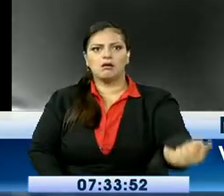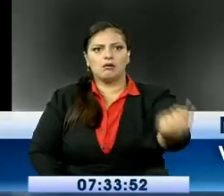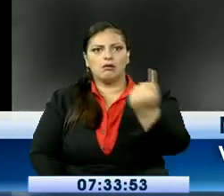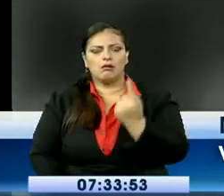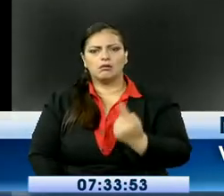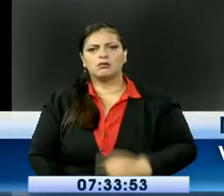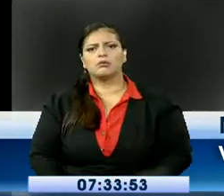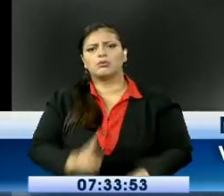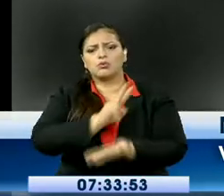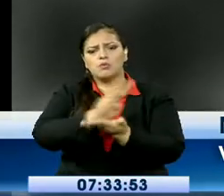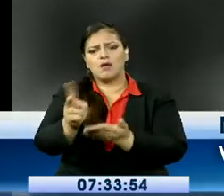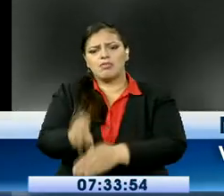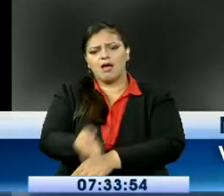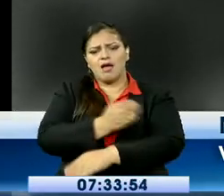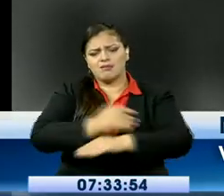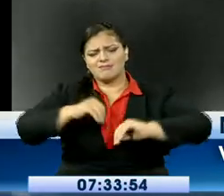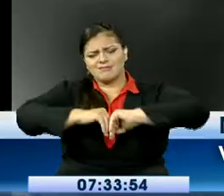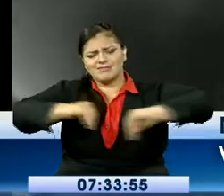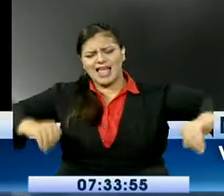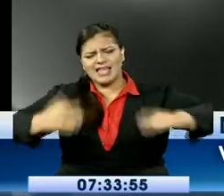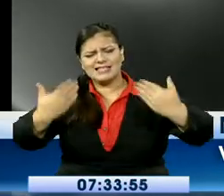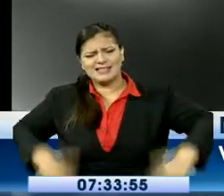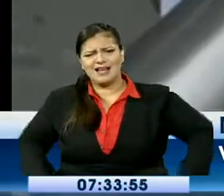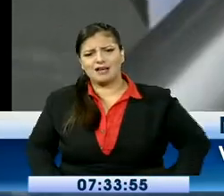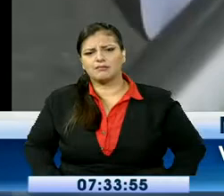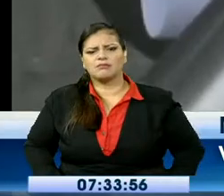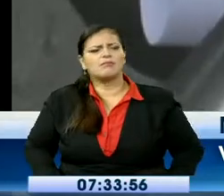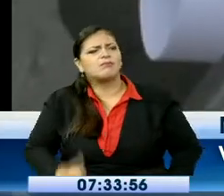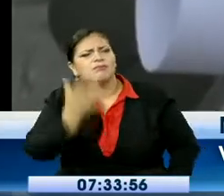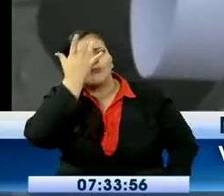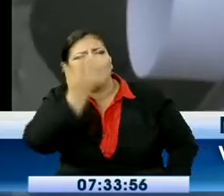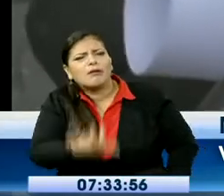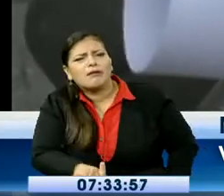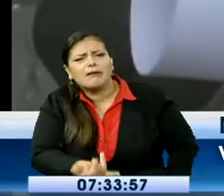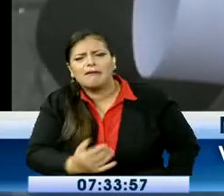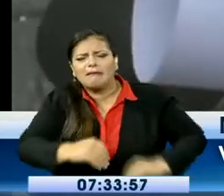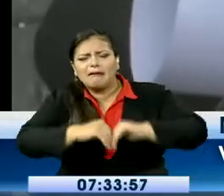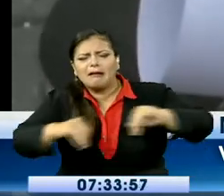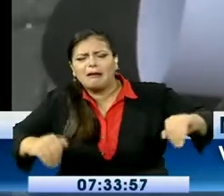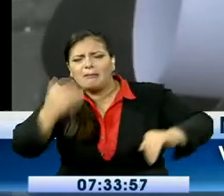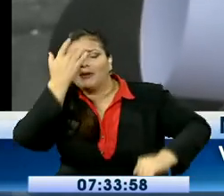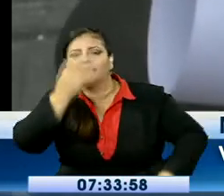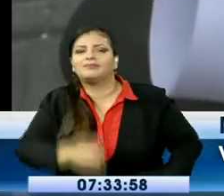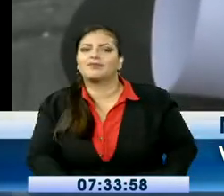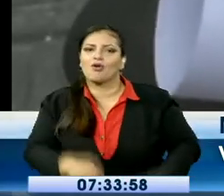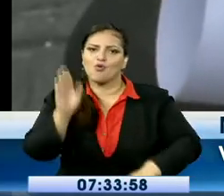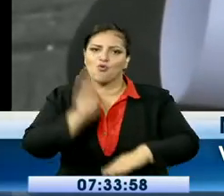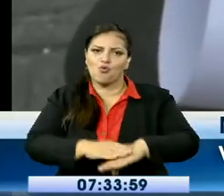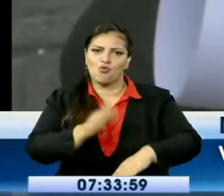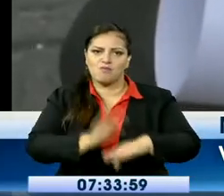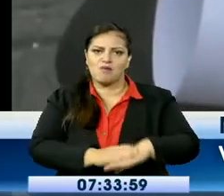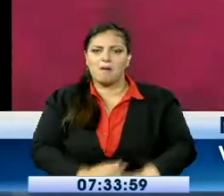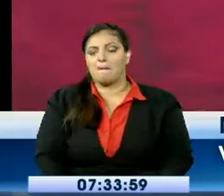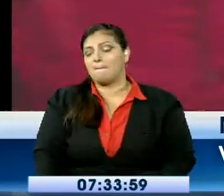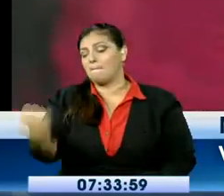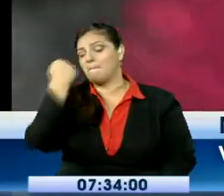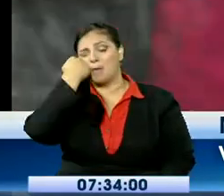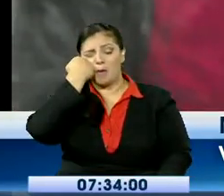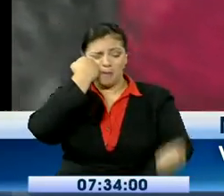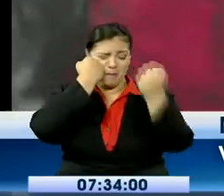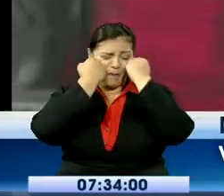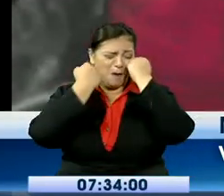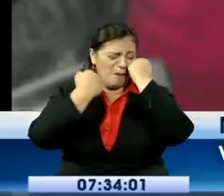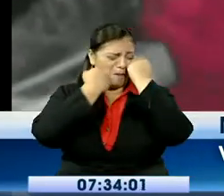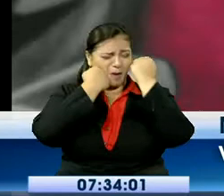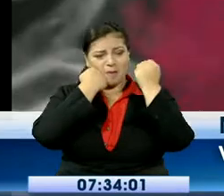señor. ¿Por qué se separaron? Por los mismos motivos. Pero este no fue el único caso de violencia intrafamiliar ocurrido en